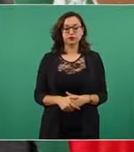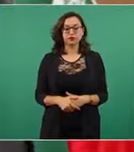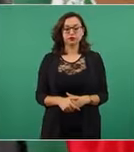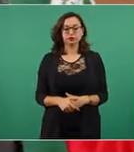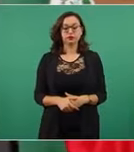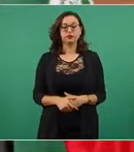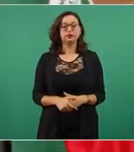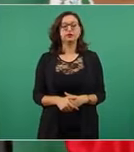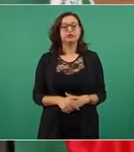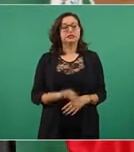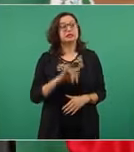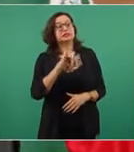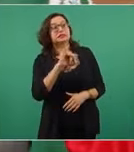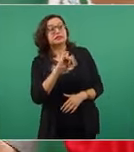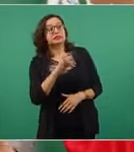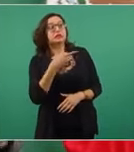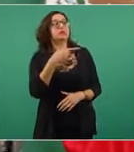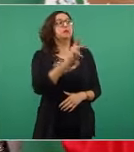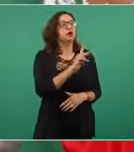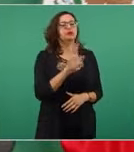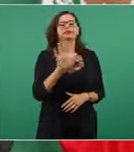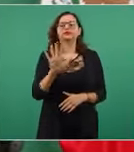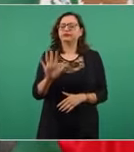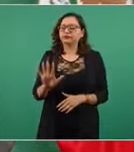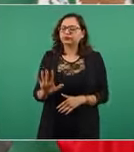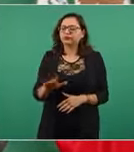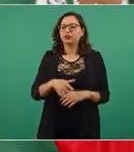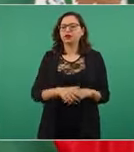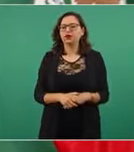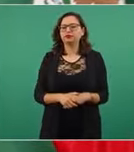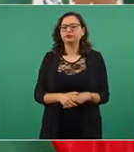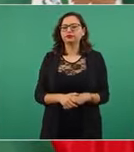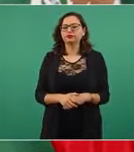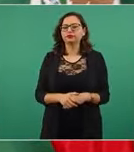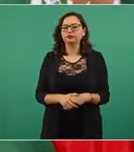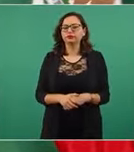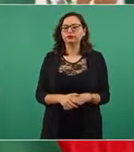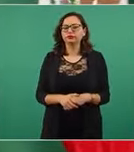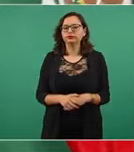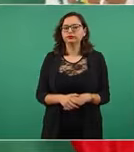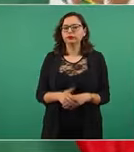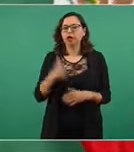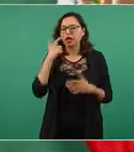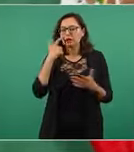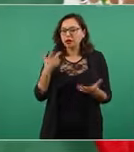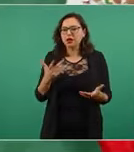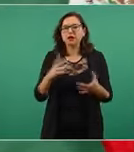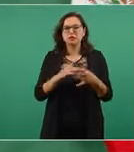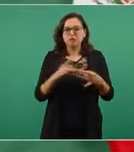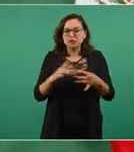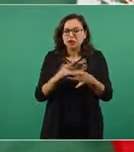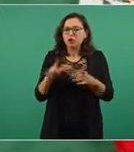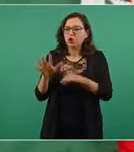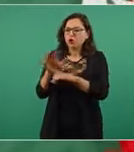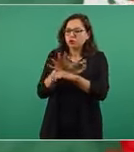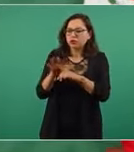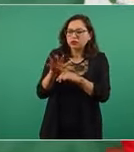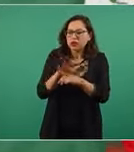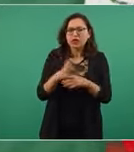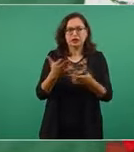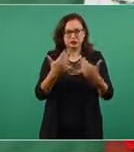Sí, pero a ver, explíqueme, tráteme de convencer. No, hermanito, está muy